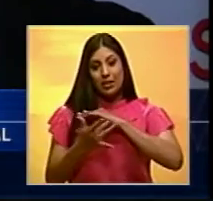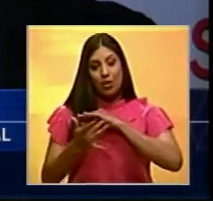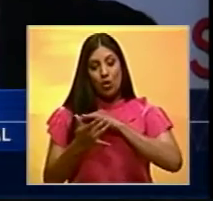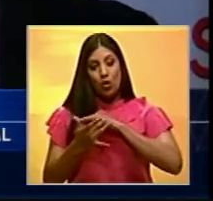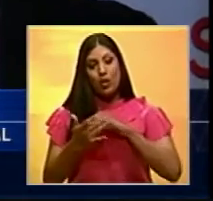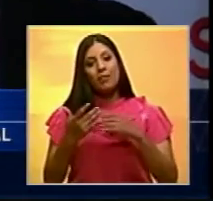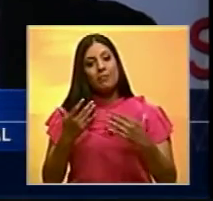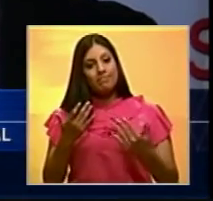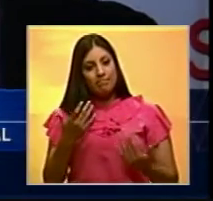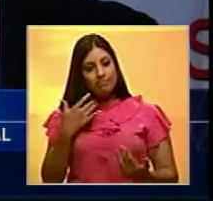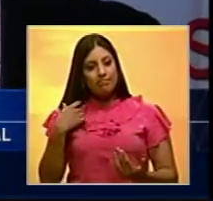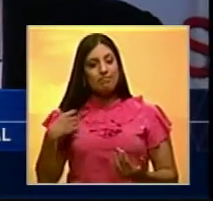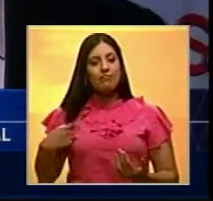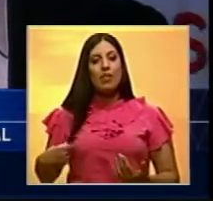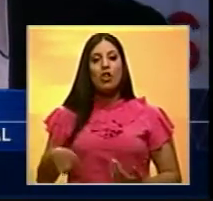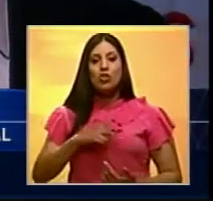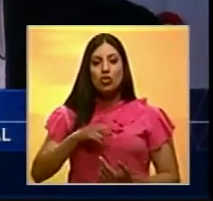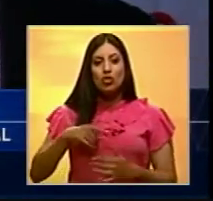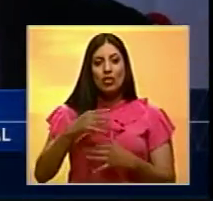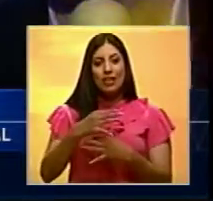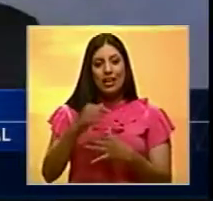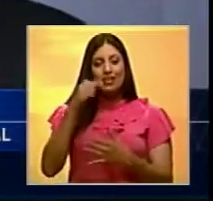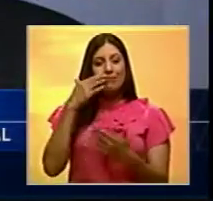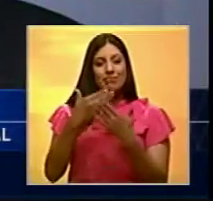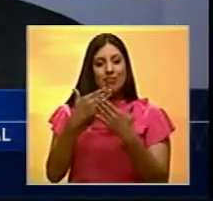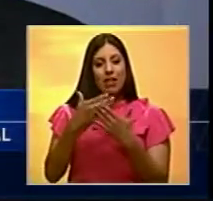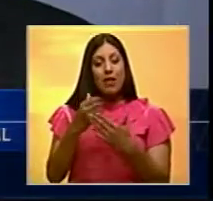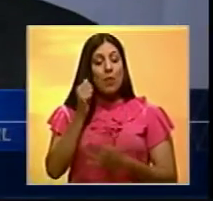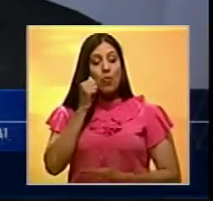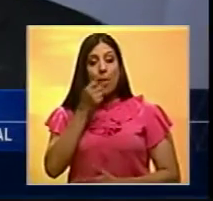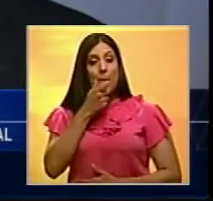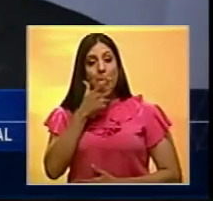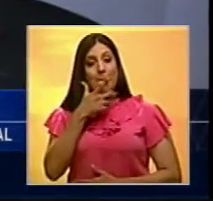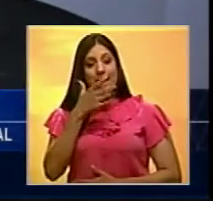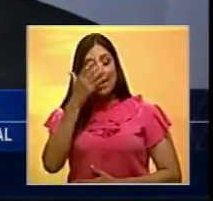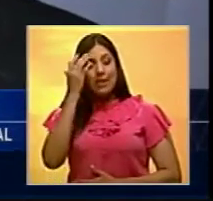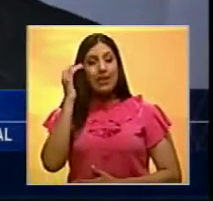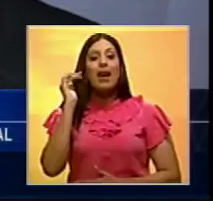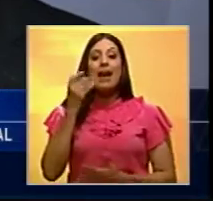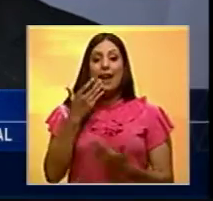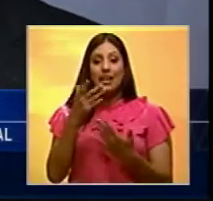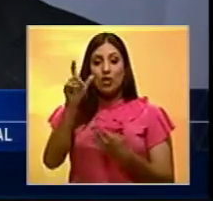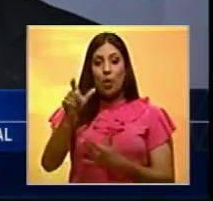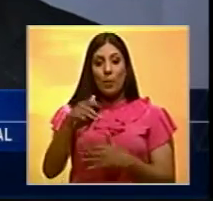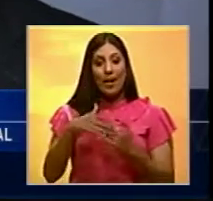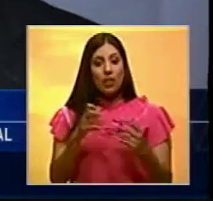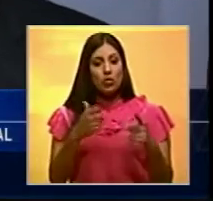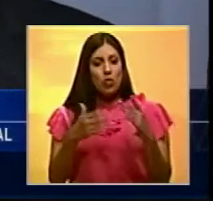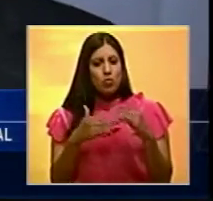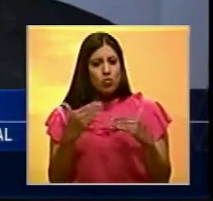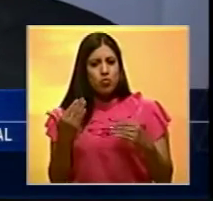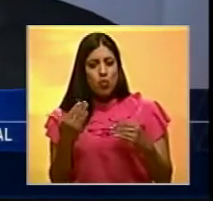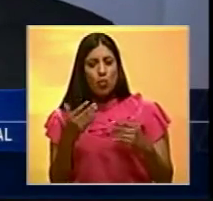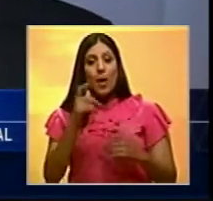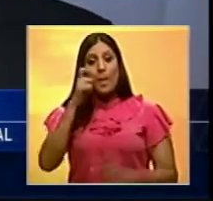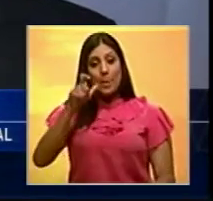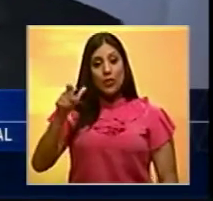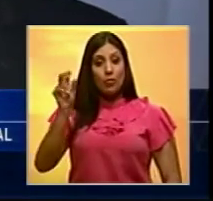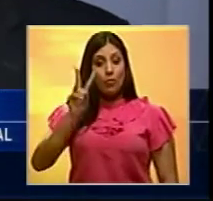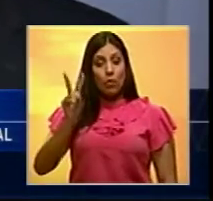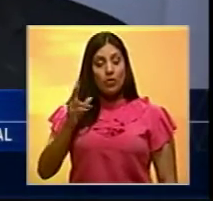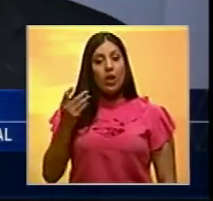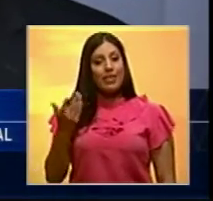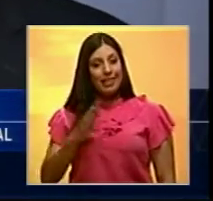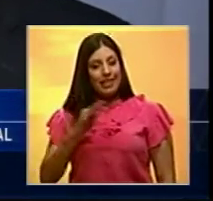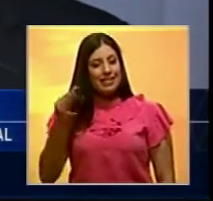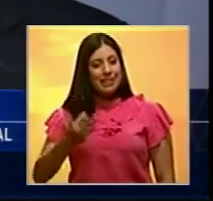que estamos interesados nosotros de ver. La mujer venezolana se parece a Revlon por su innovación. La mujer venezolana